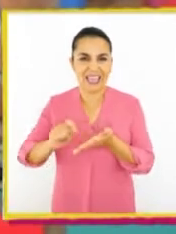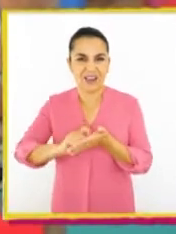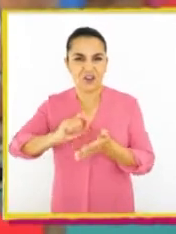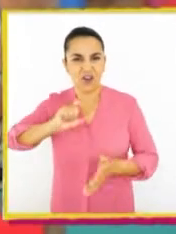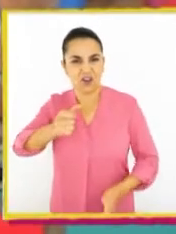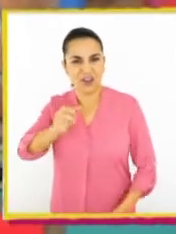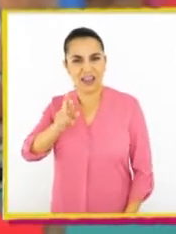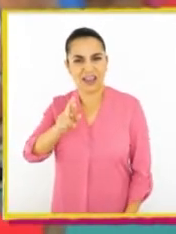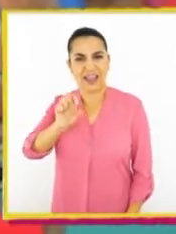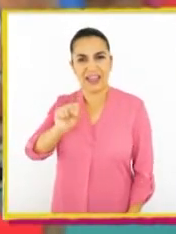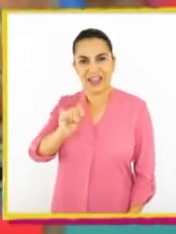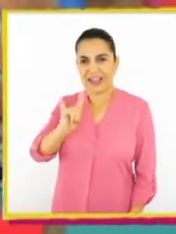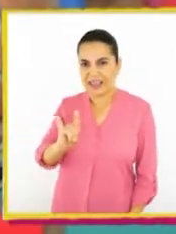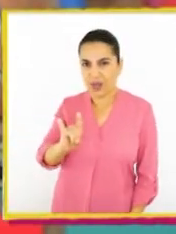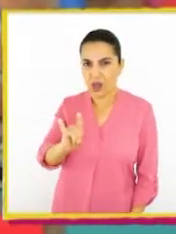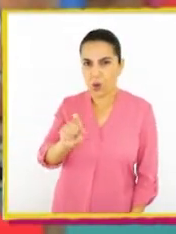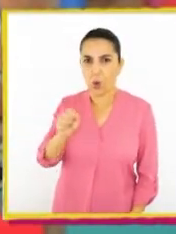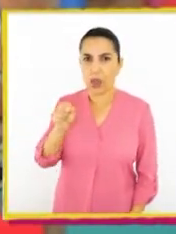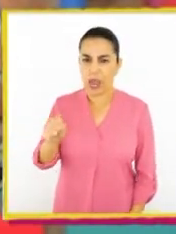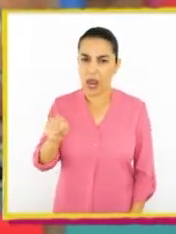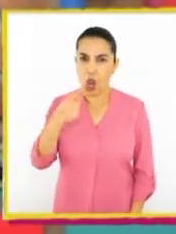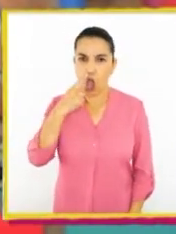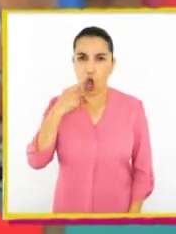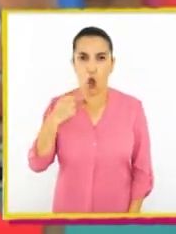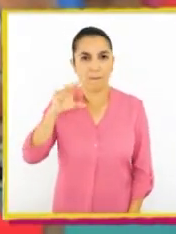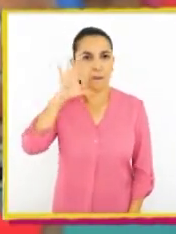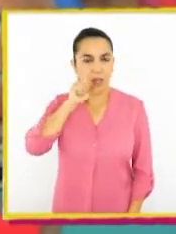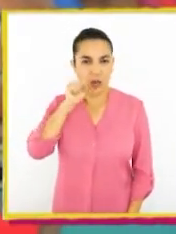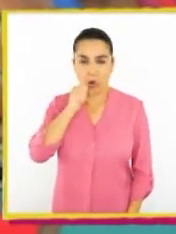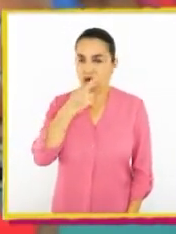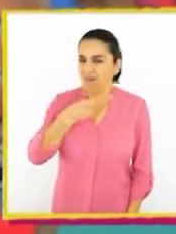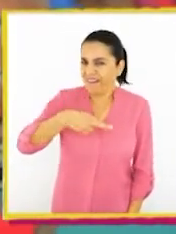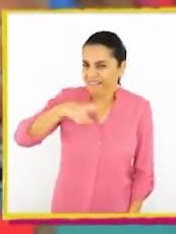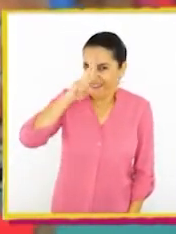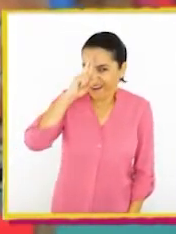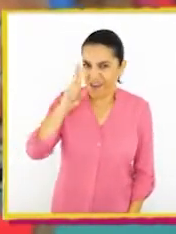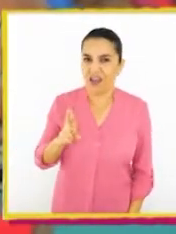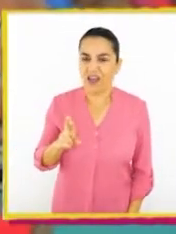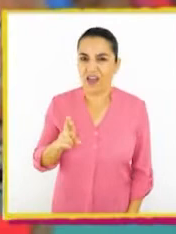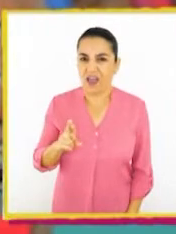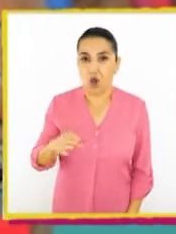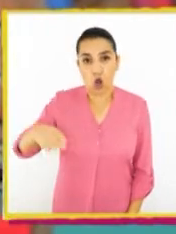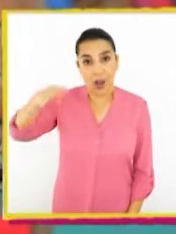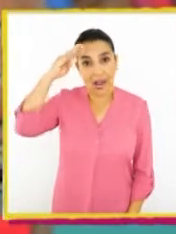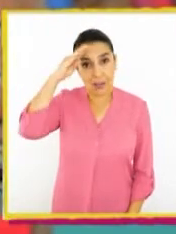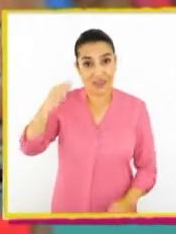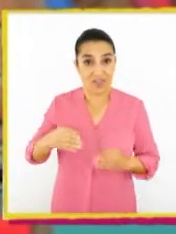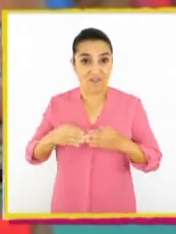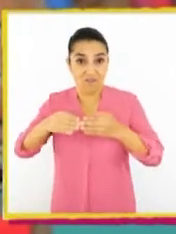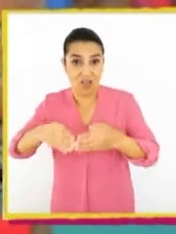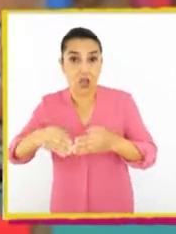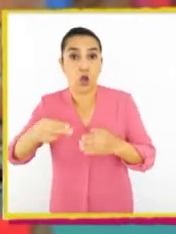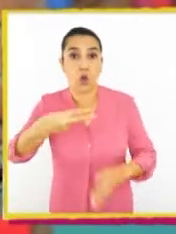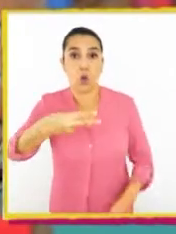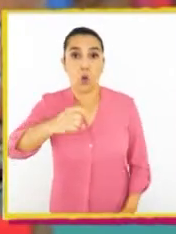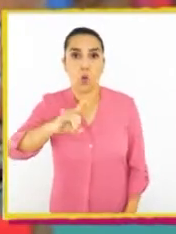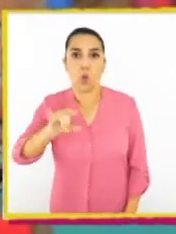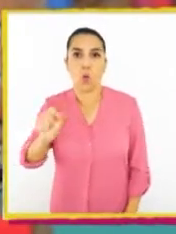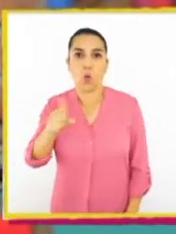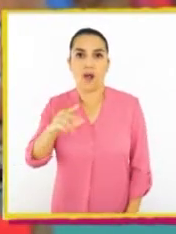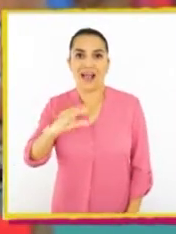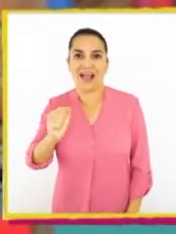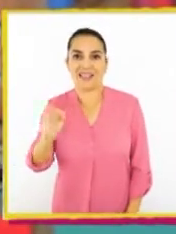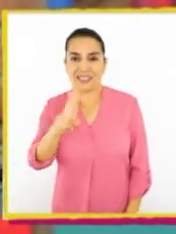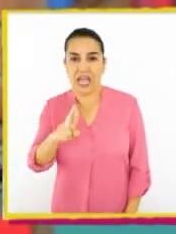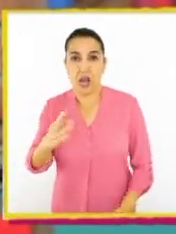Miguel Grau. Él era peruano. ¡Qué raro! El capitán del Huáscar, el barco que hundió